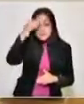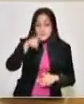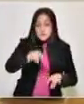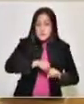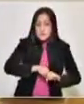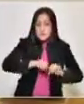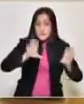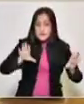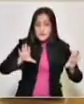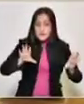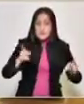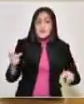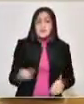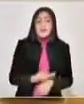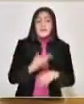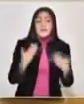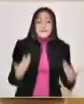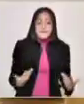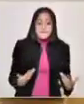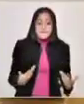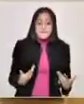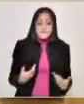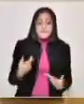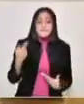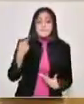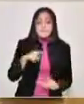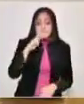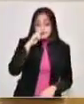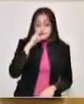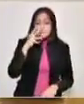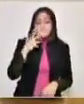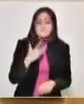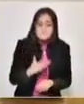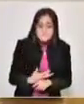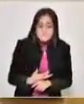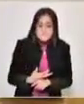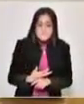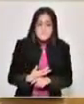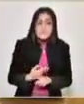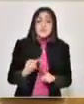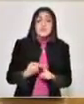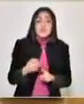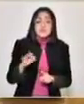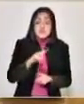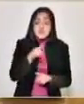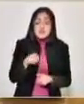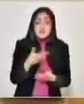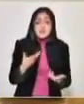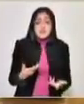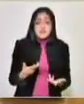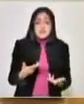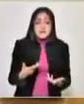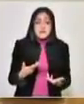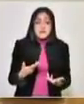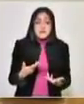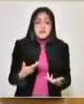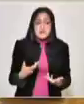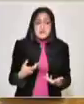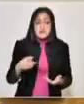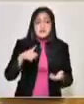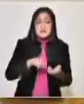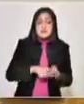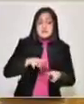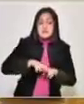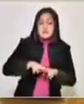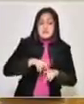claro que se trata de que asuman, en quien lo quiera, asuman el manejo del tren